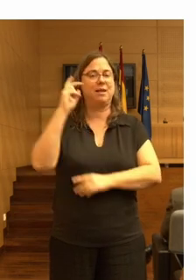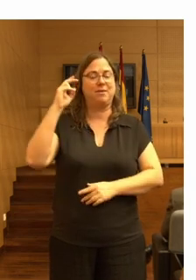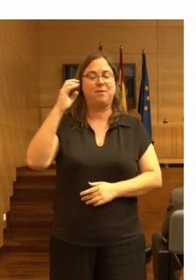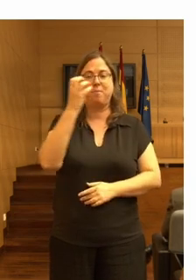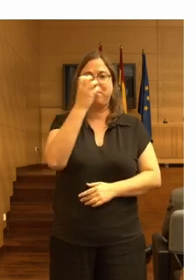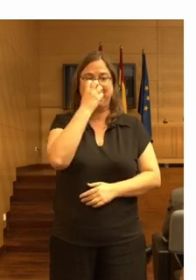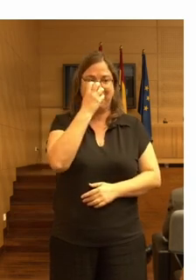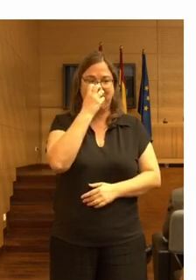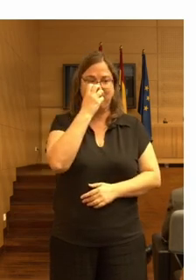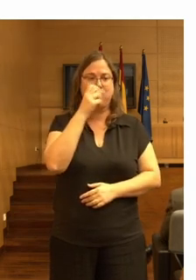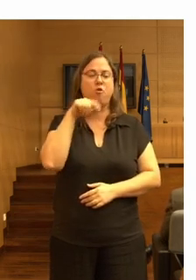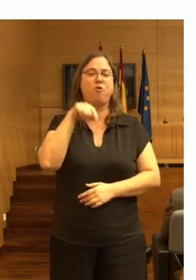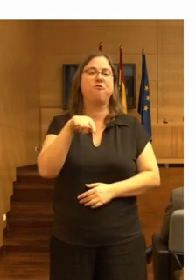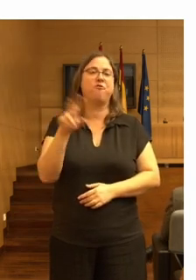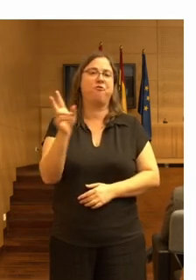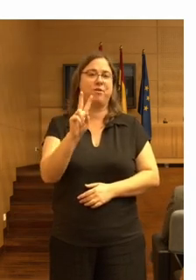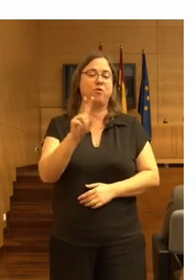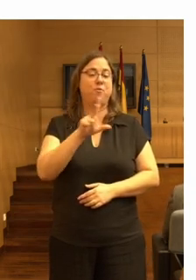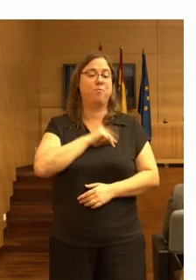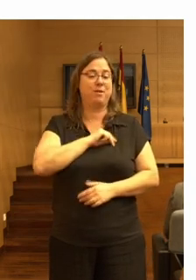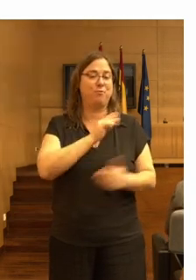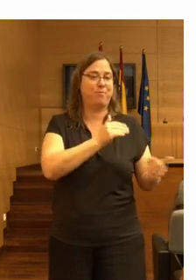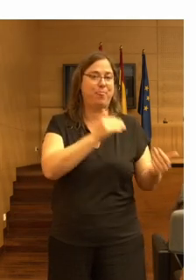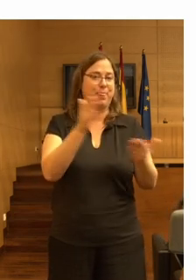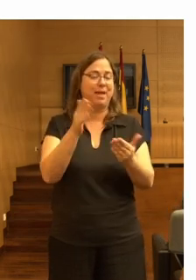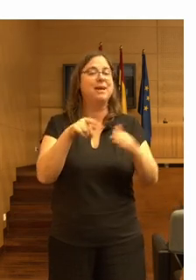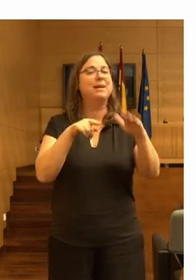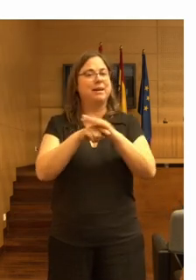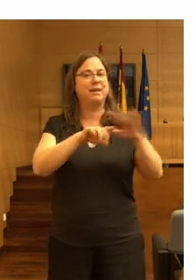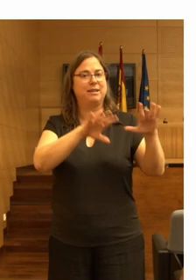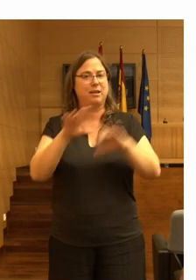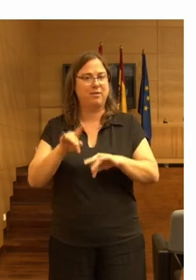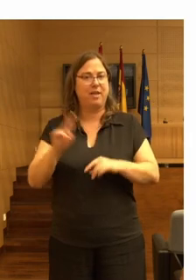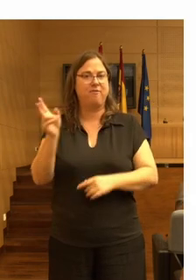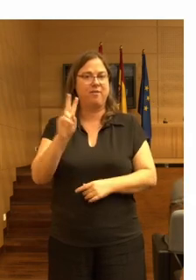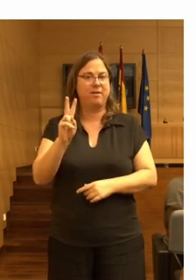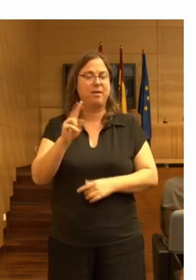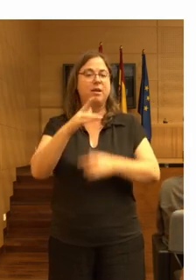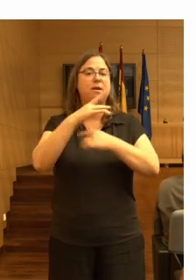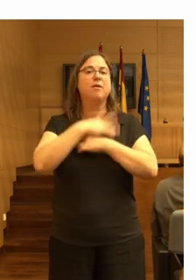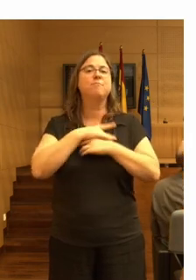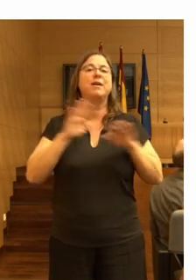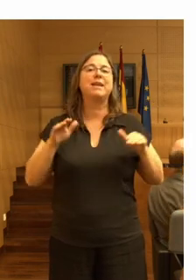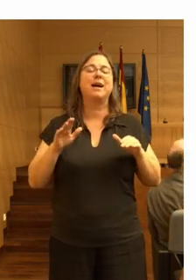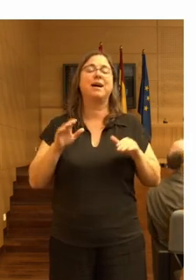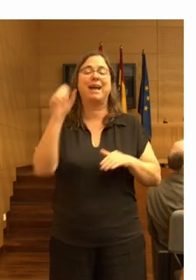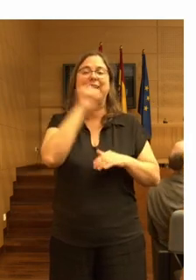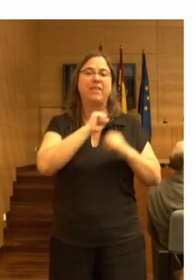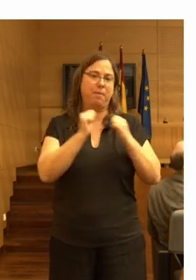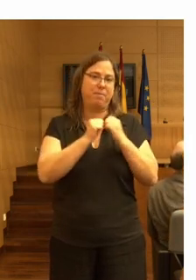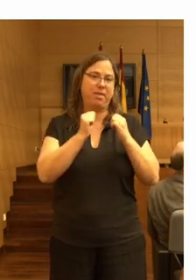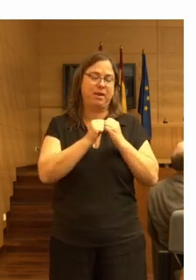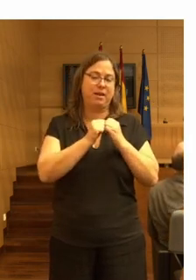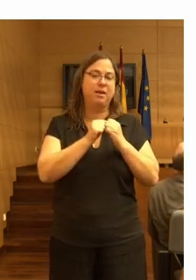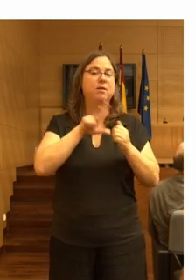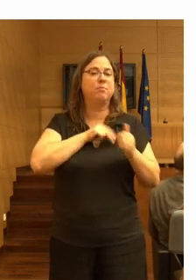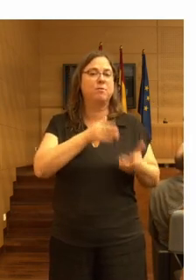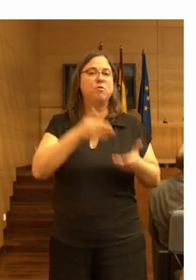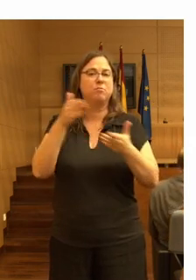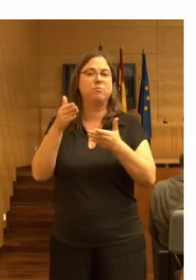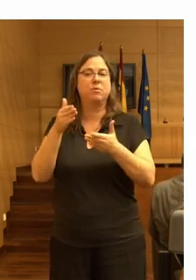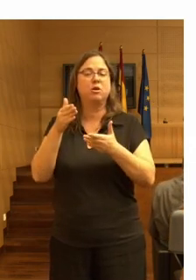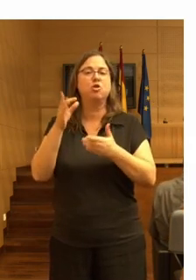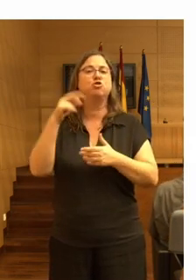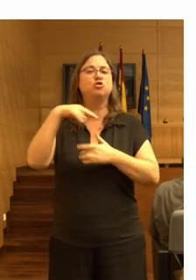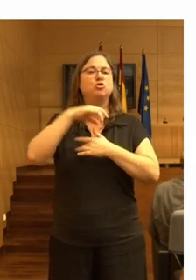Valladolid. Entrega el premio la gerente territorial de Valladolid, María Ángeles Cantalapiedra, y recoge el premio